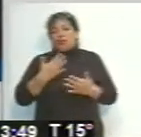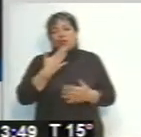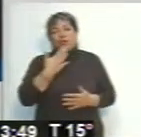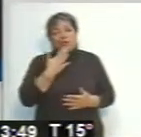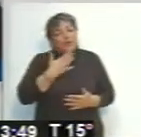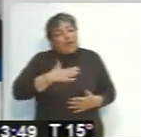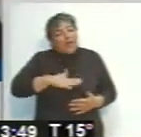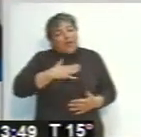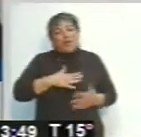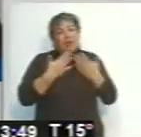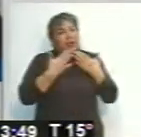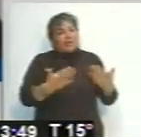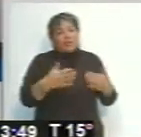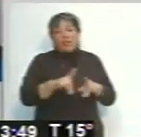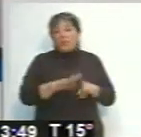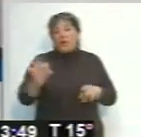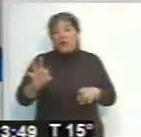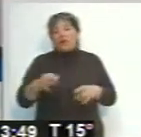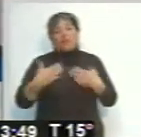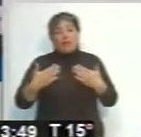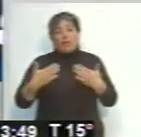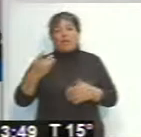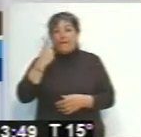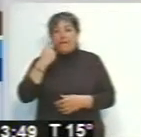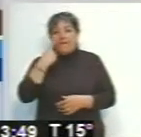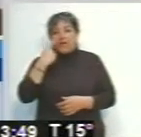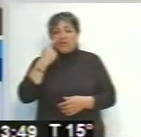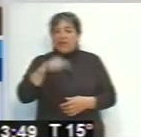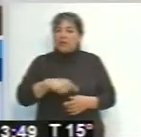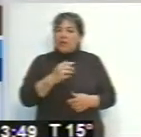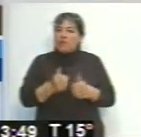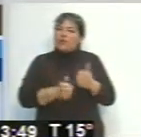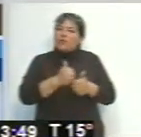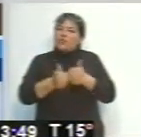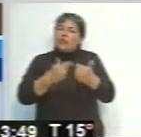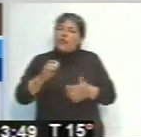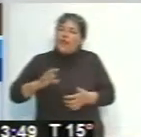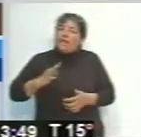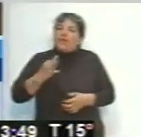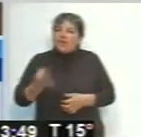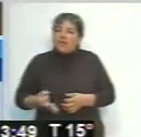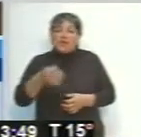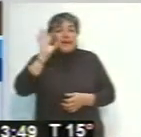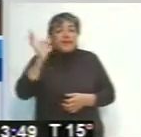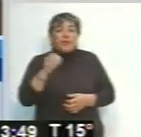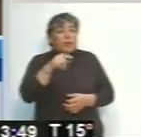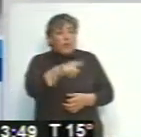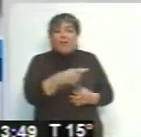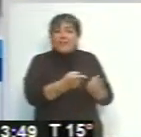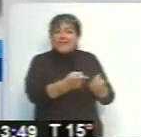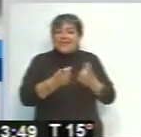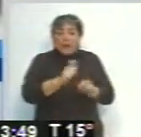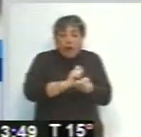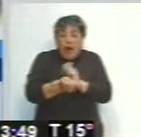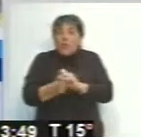esta oportunidad de seguir viviendo, ¿no? Es una gran historia de vida, ¿no? Teniendo en cuenta que necesitas un trasplante